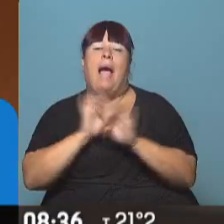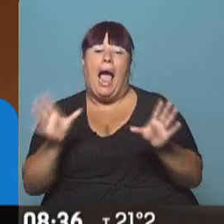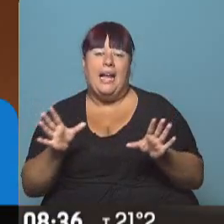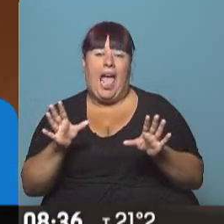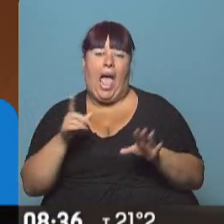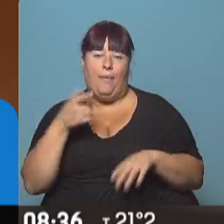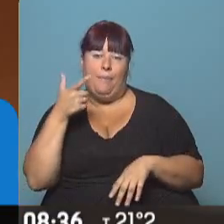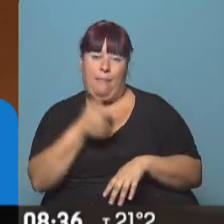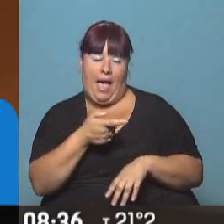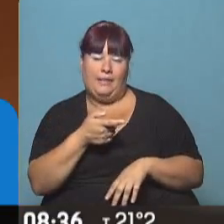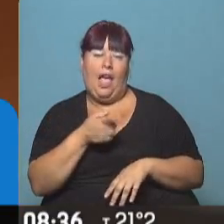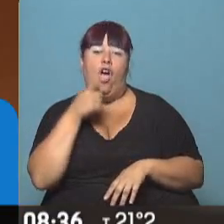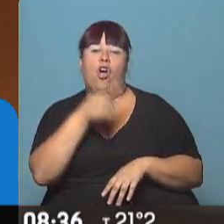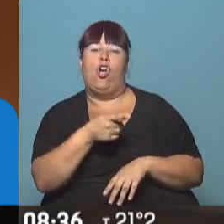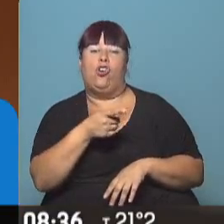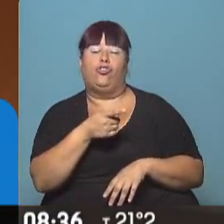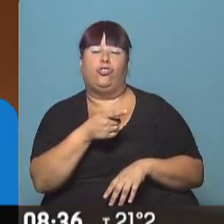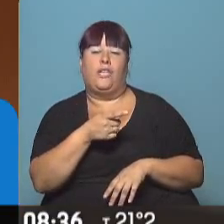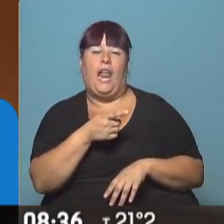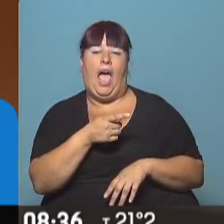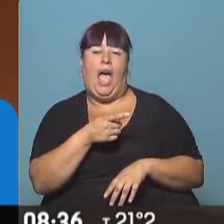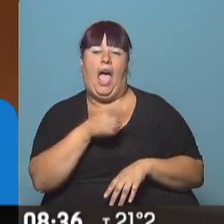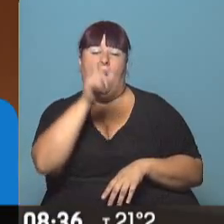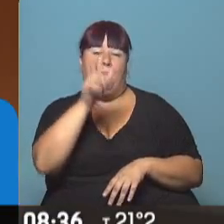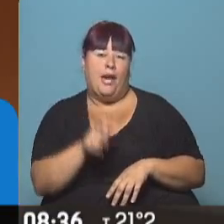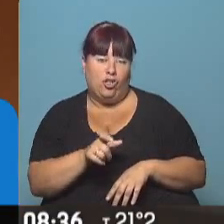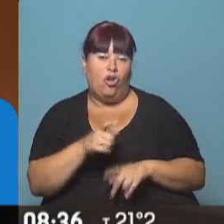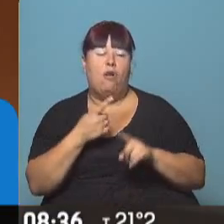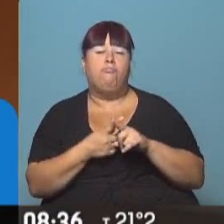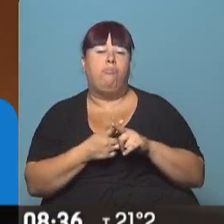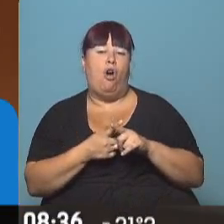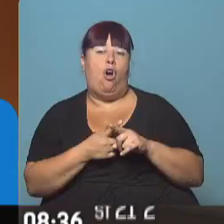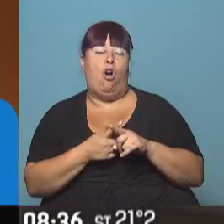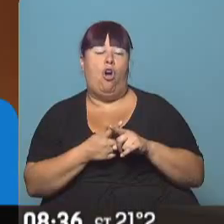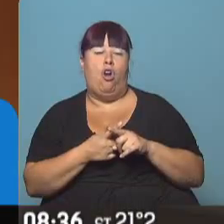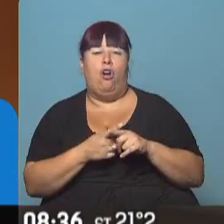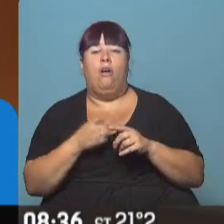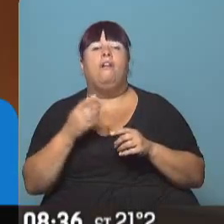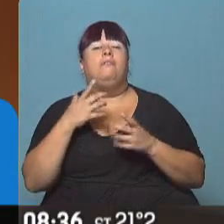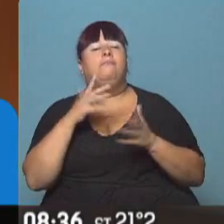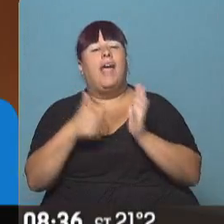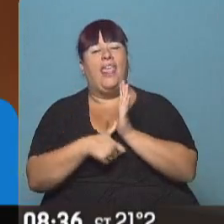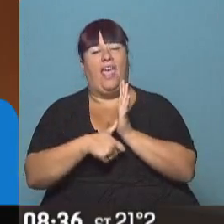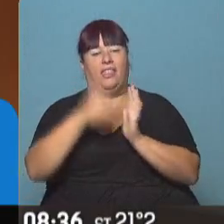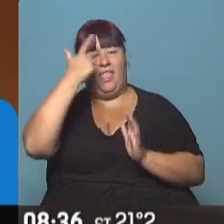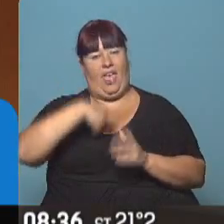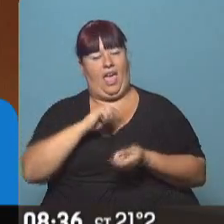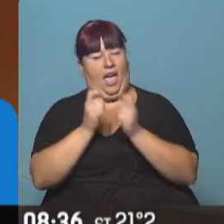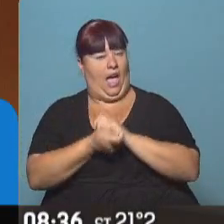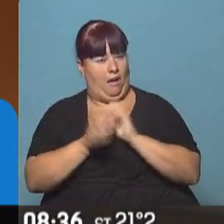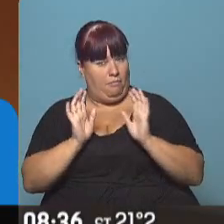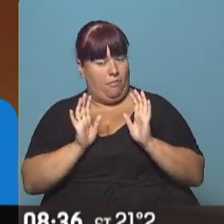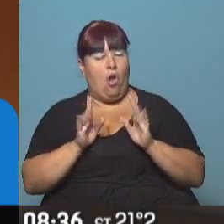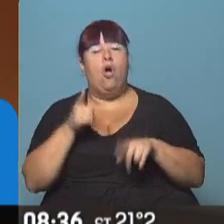un homicidio cometido contra una persona por su motivado en su identidad de género, en este caso,